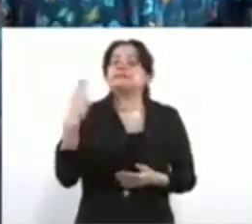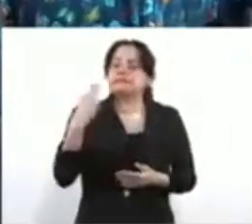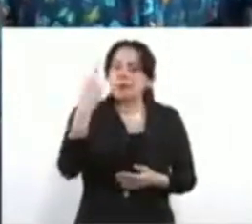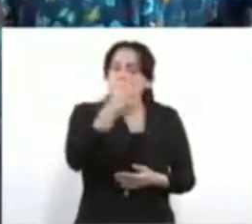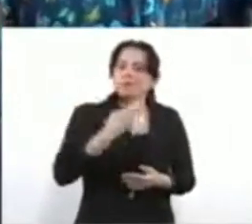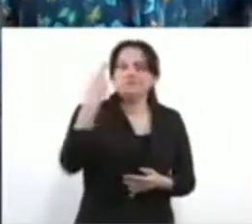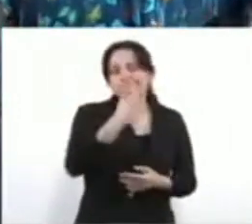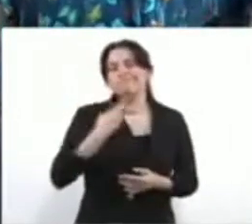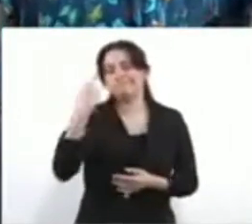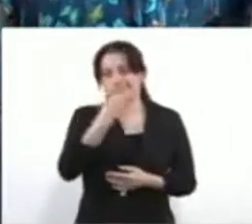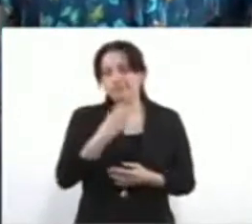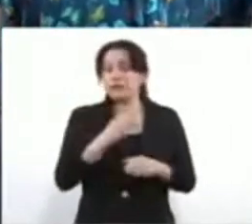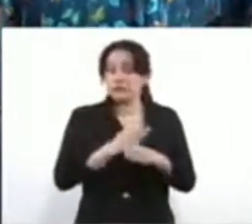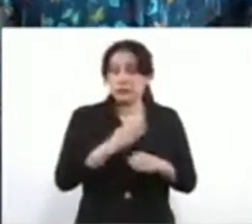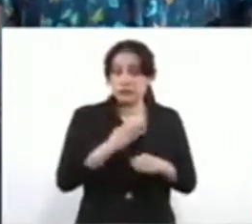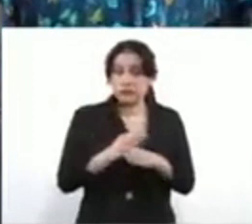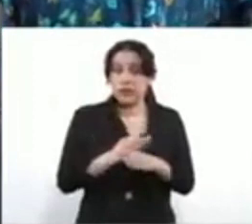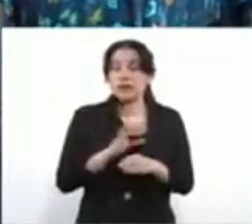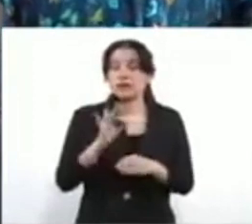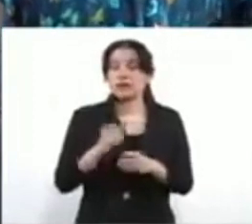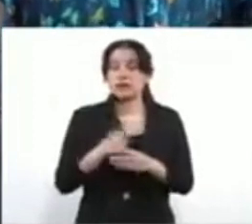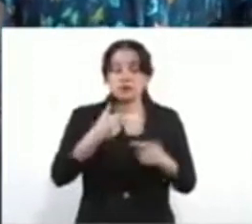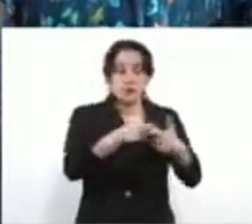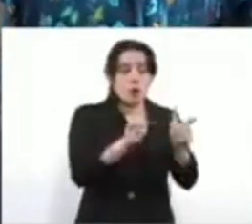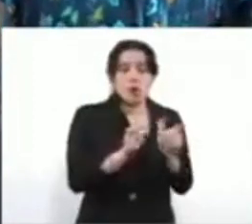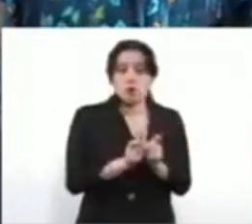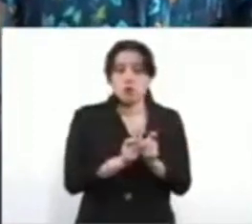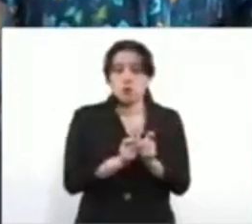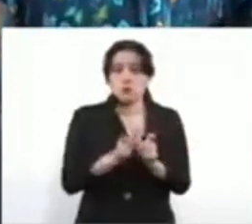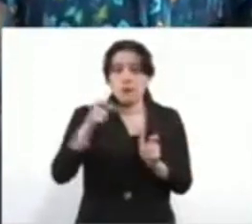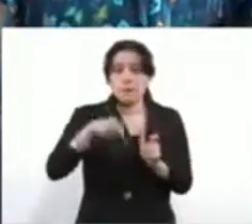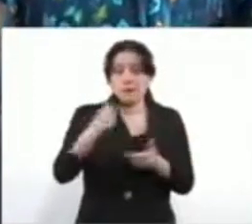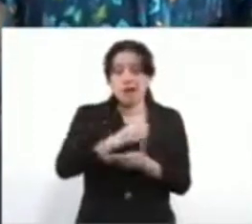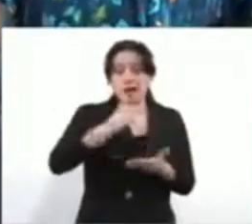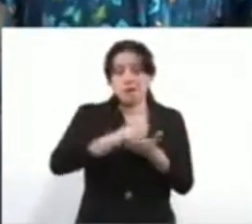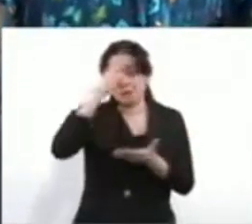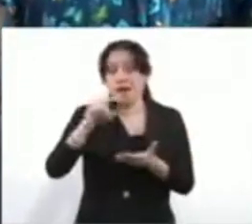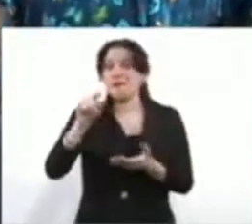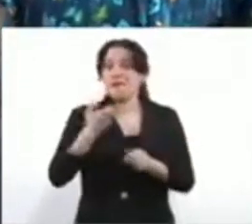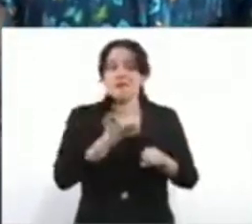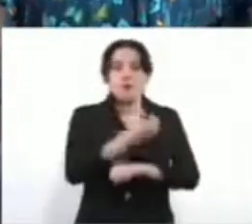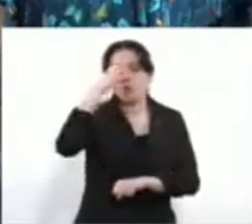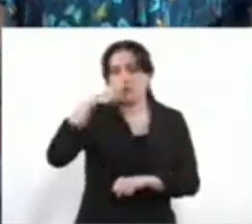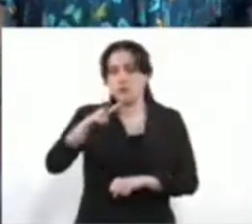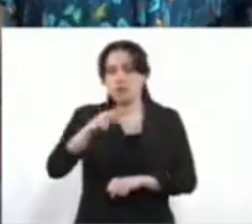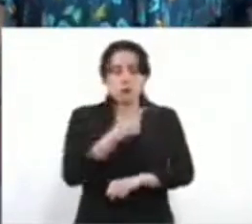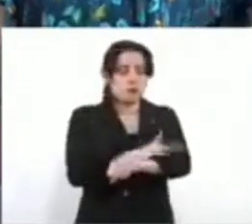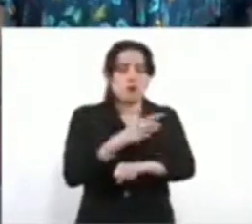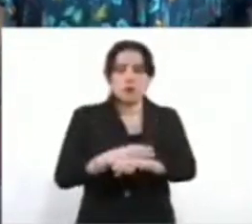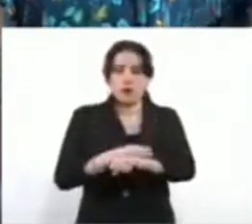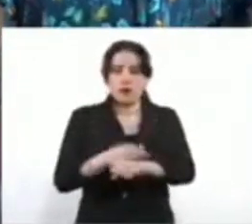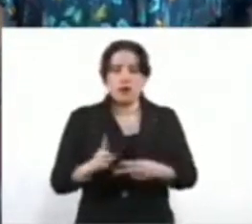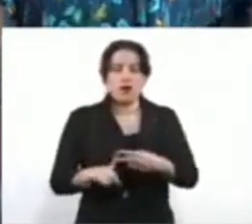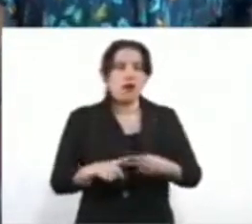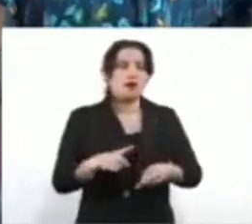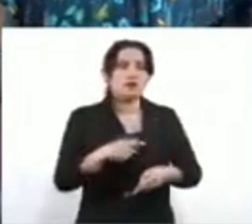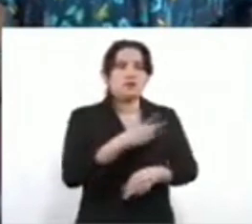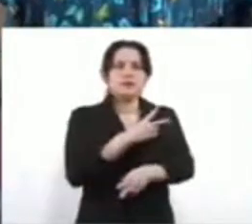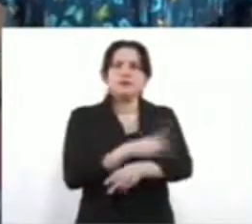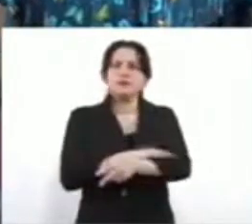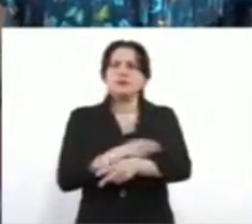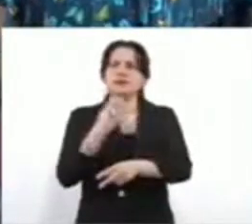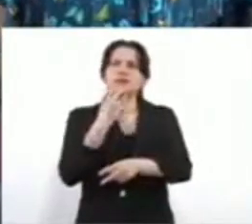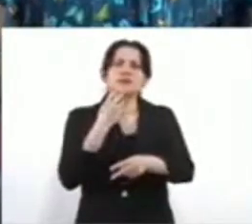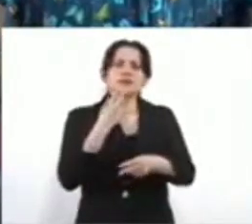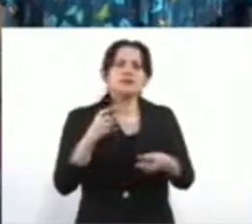mayor. Lo que tenemos hasta ahorita es que pertenecen a una célula criminal de la Ciudad de México y del Estado de México. Gustavo Amadero, Iztacalco, Venustiano Carranza, principalmente donde